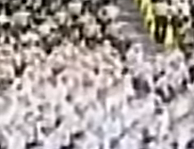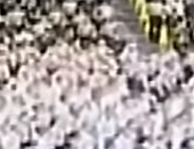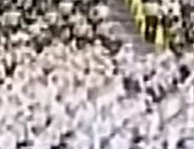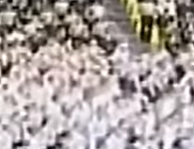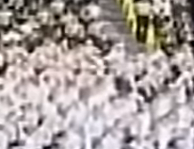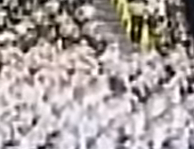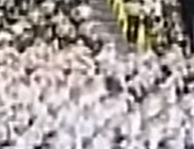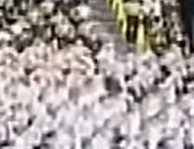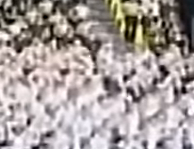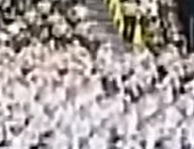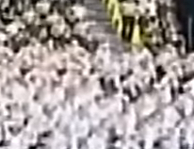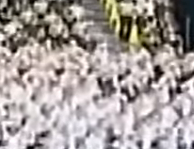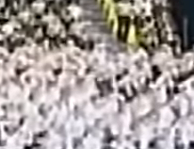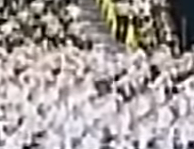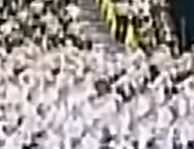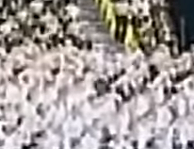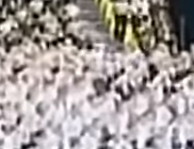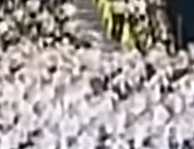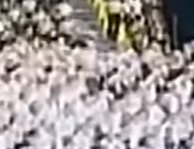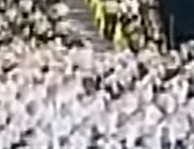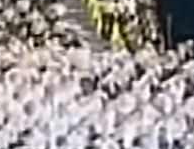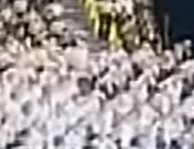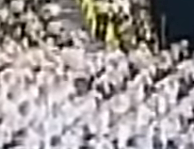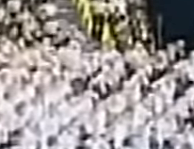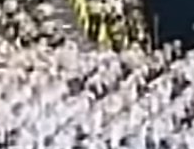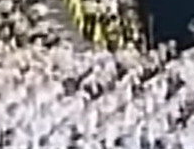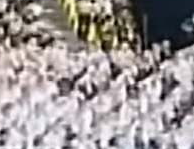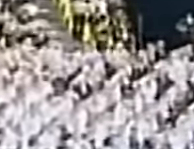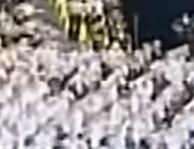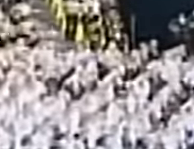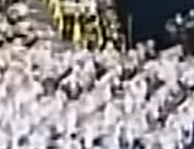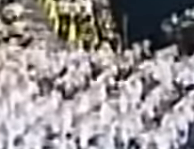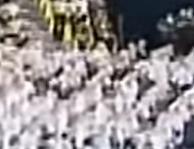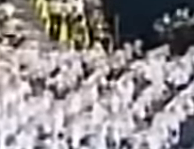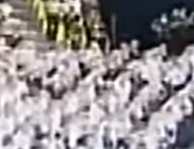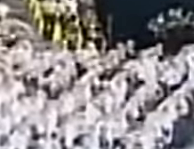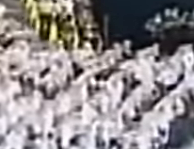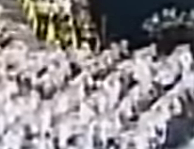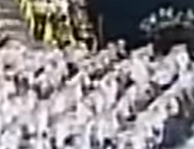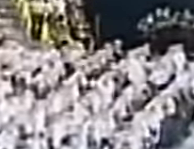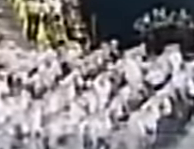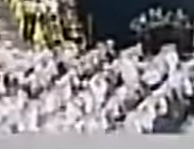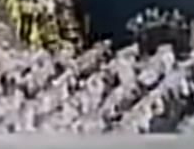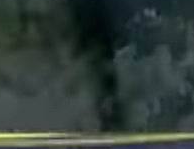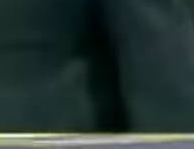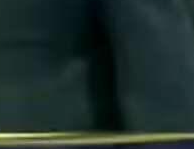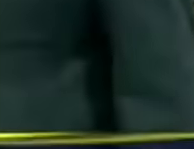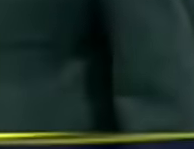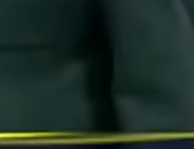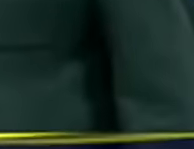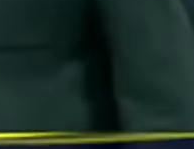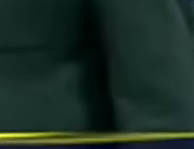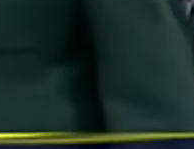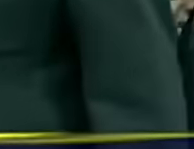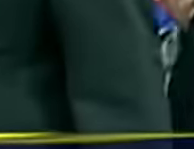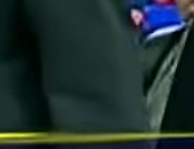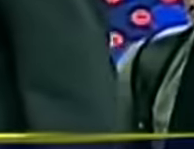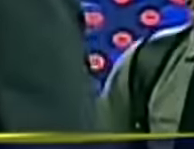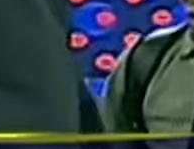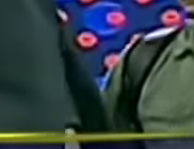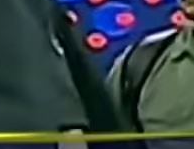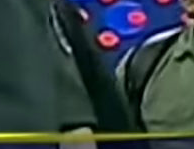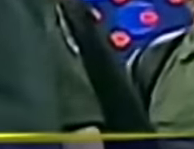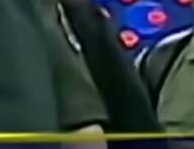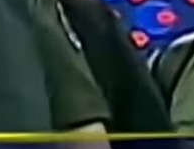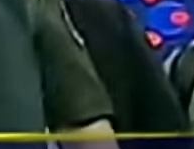dan cuenta que la Guayana Esequiba es de Venezuela por derechos legítimos, diplomáticos y en apego al